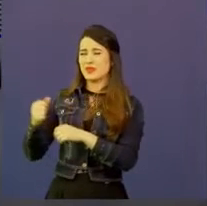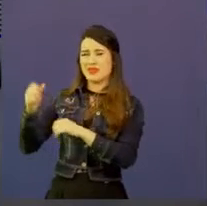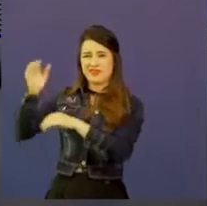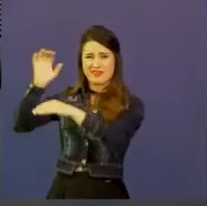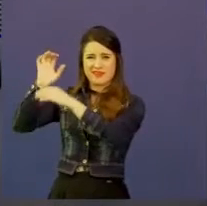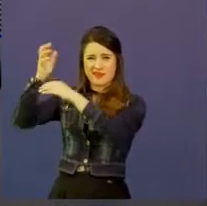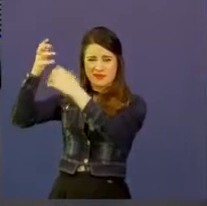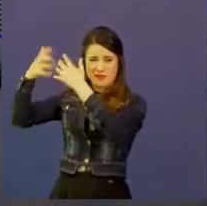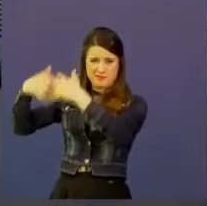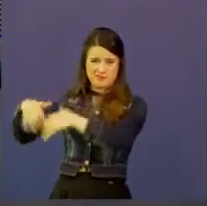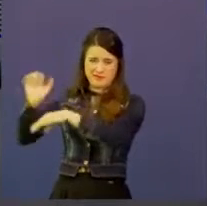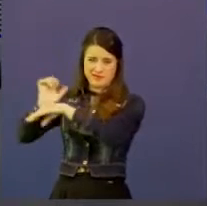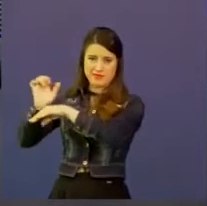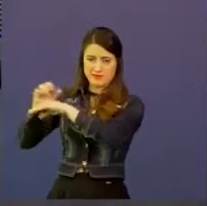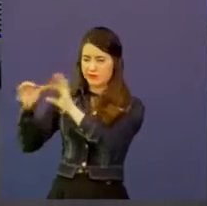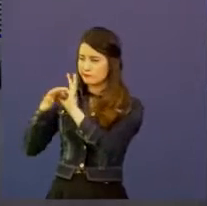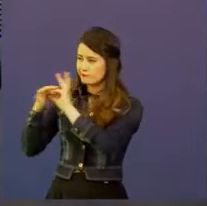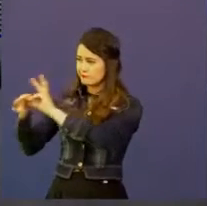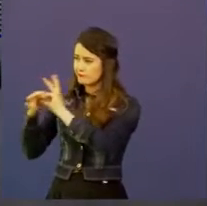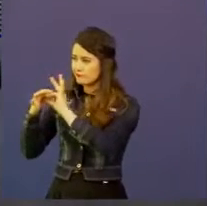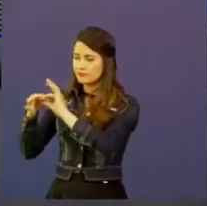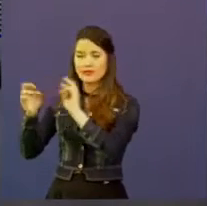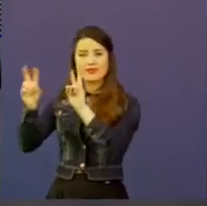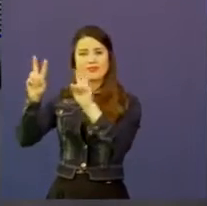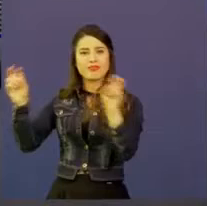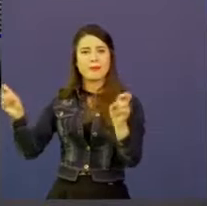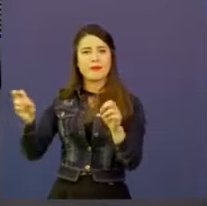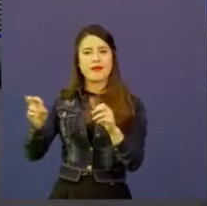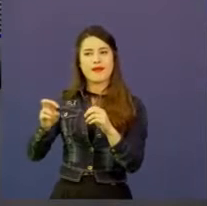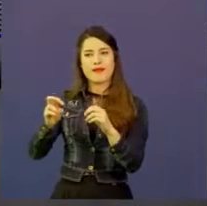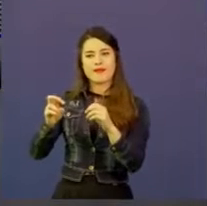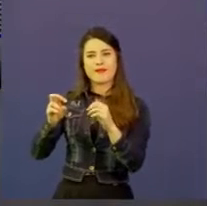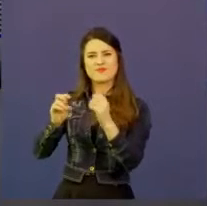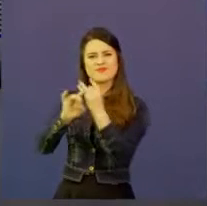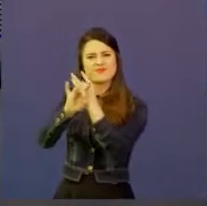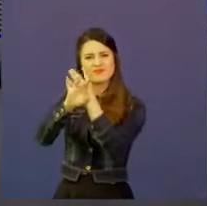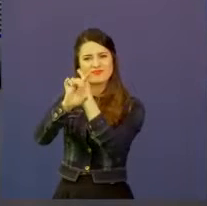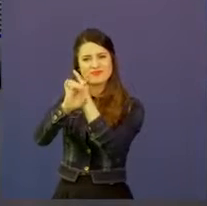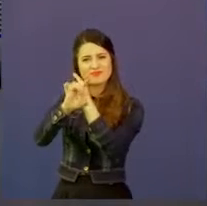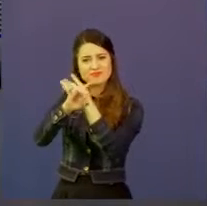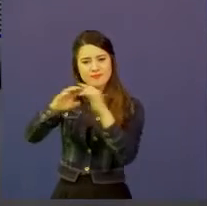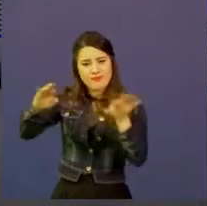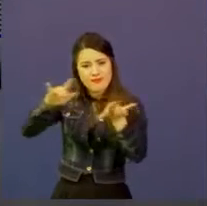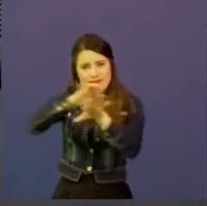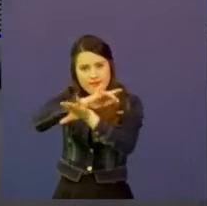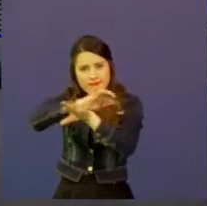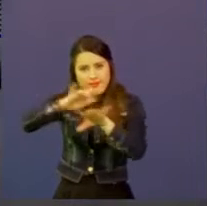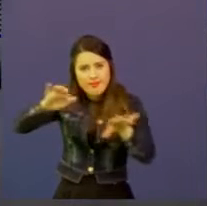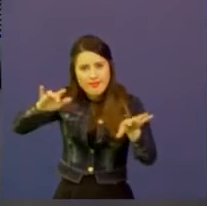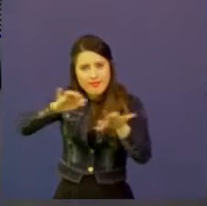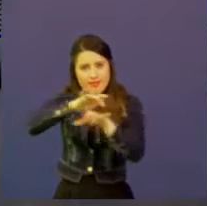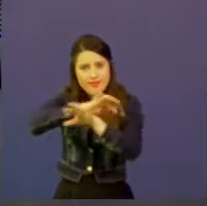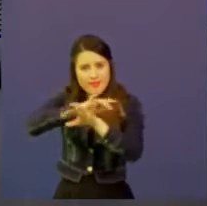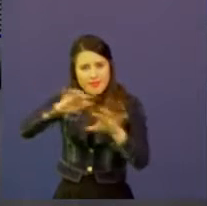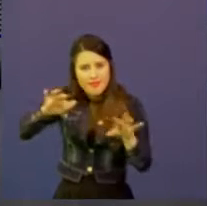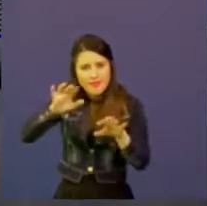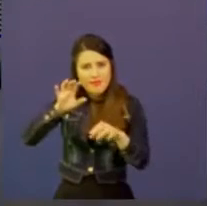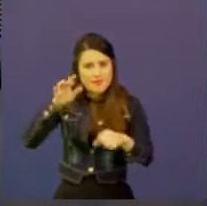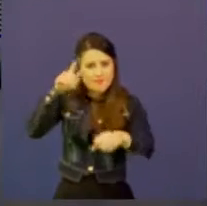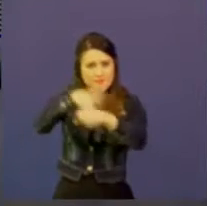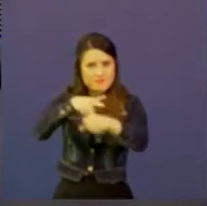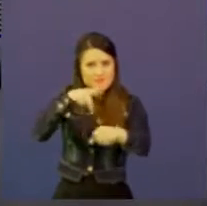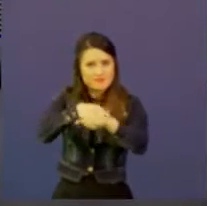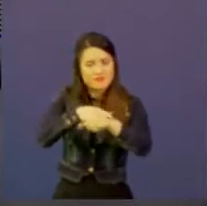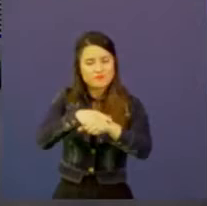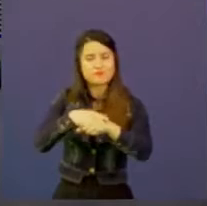que difiere en muchos elementos del acoso tradicional. Y lo que encontramos es que muchos jóvenes no le cuentan a sus padres que están